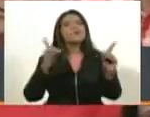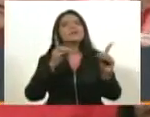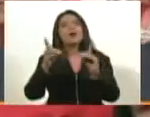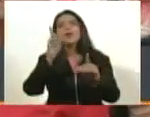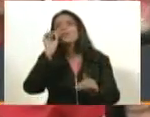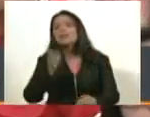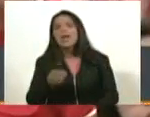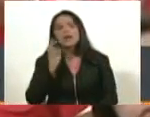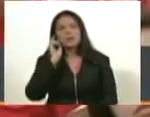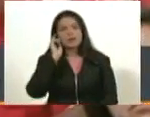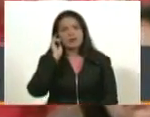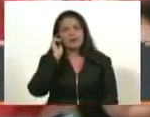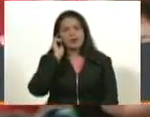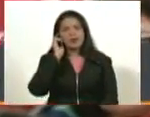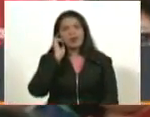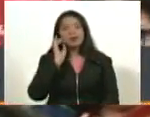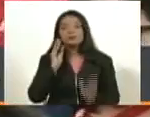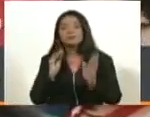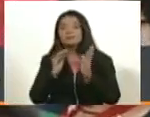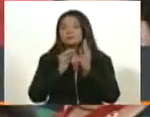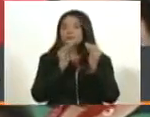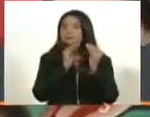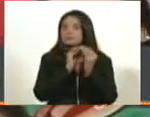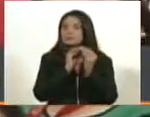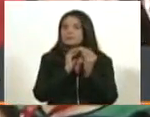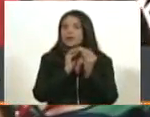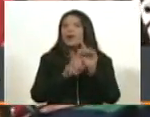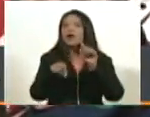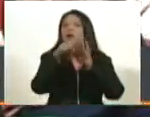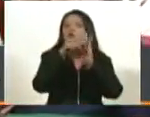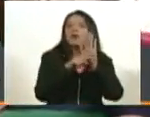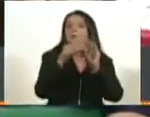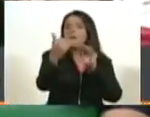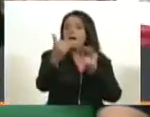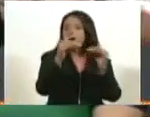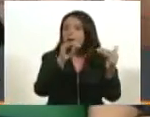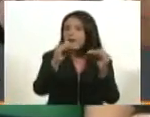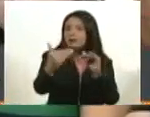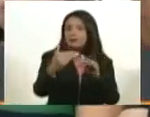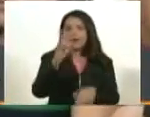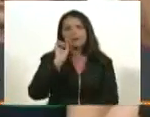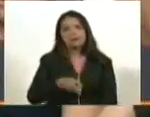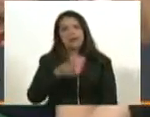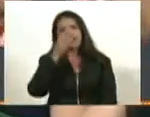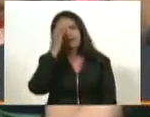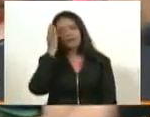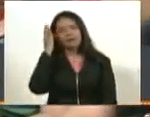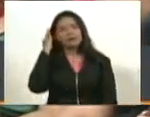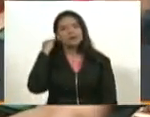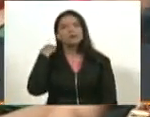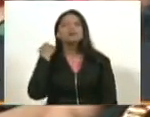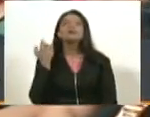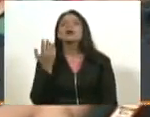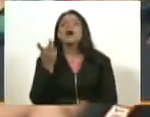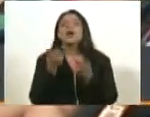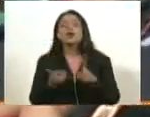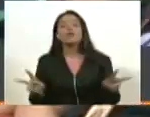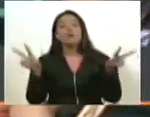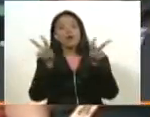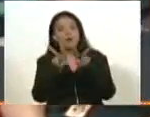estar encuadrado en una condición ética, que tiene que estar encuadrado en los